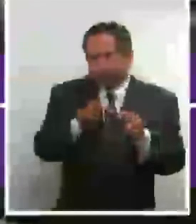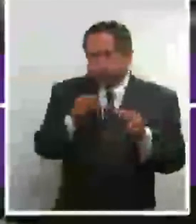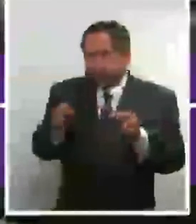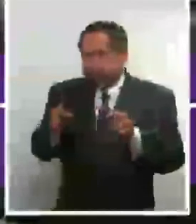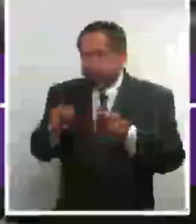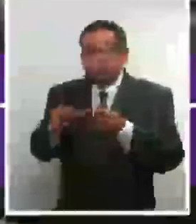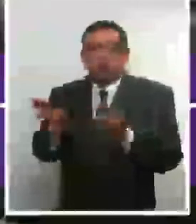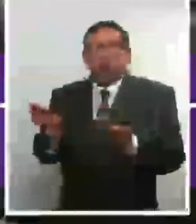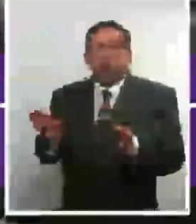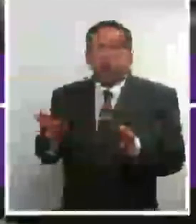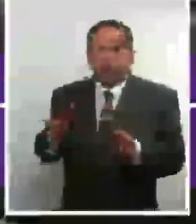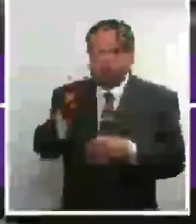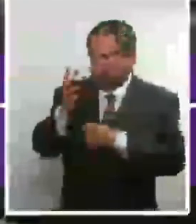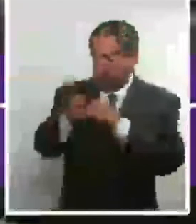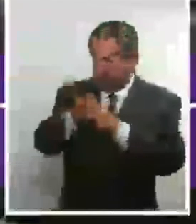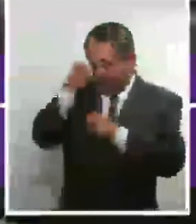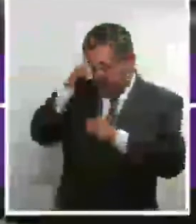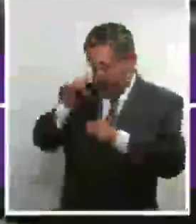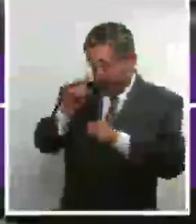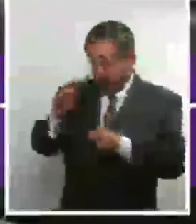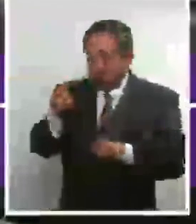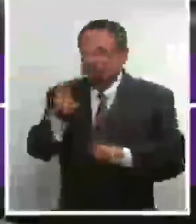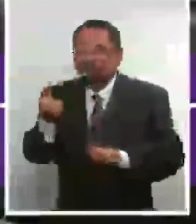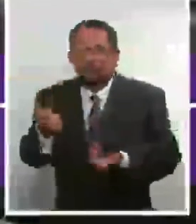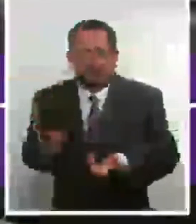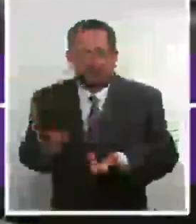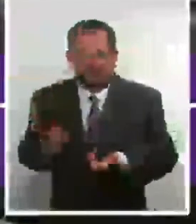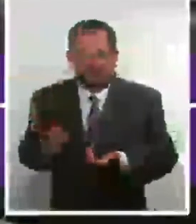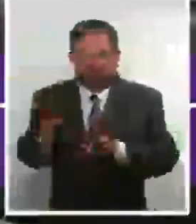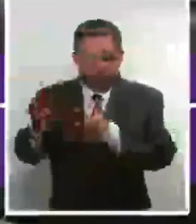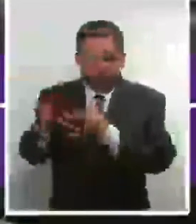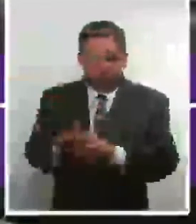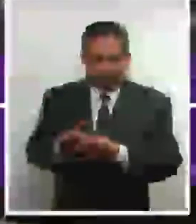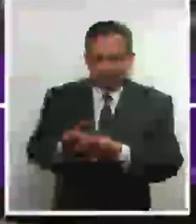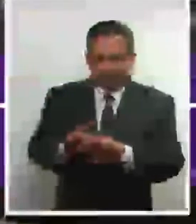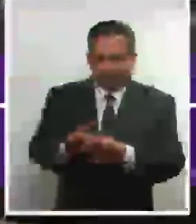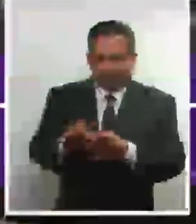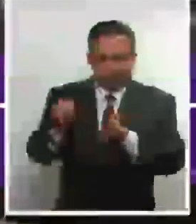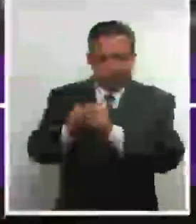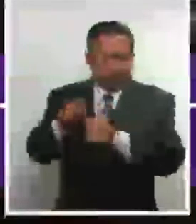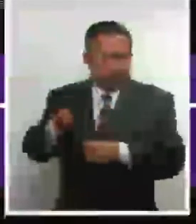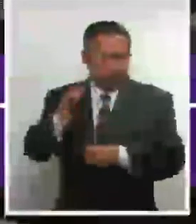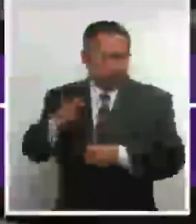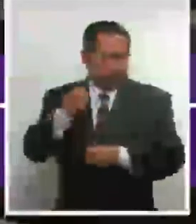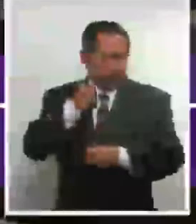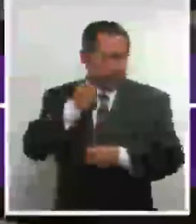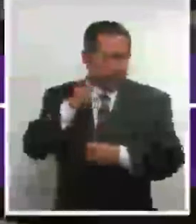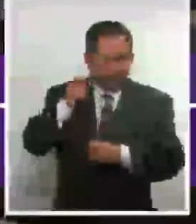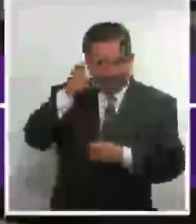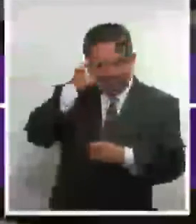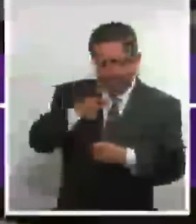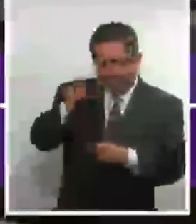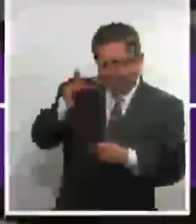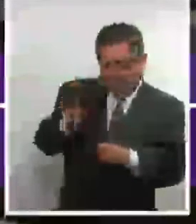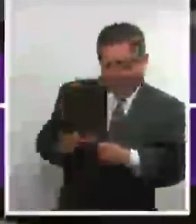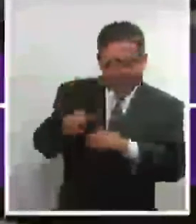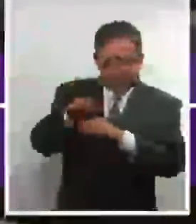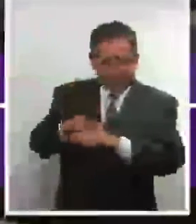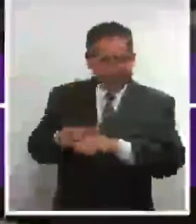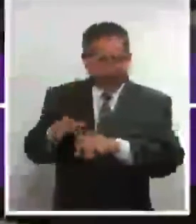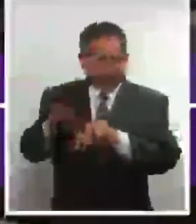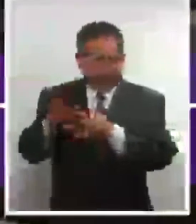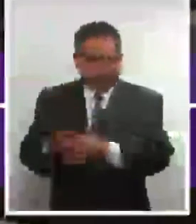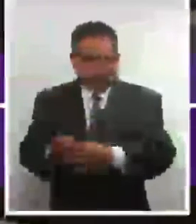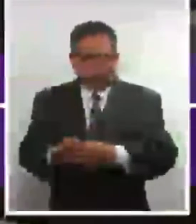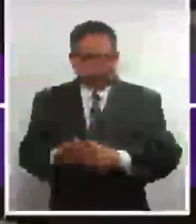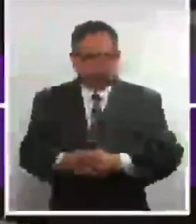dejaría abierta el elemento vinculativo de la experiencia del perfil con respecto a la materia